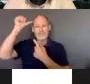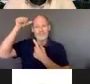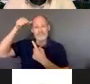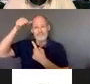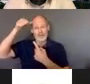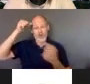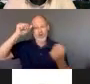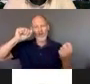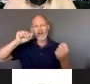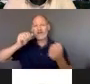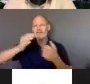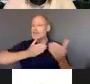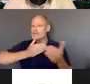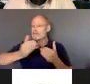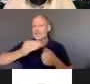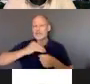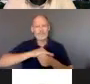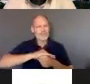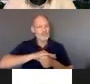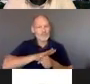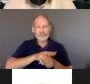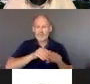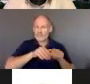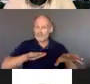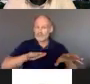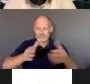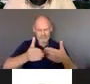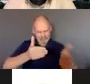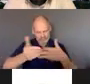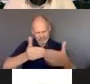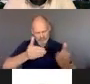en su lugar durante lo que es la